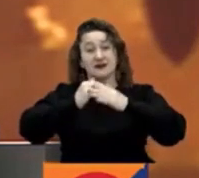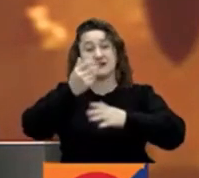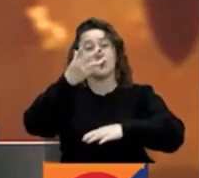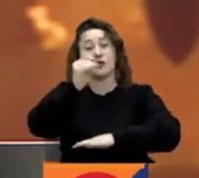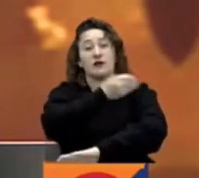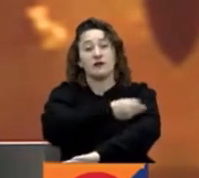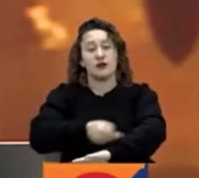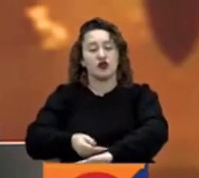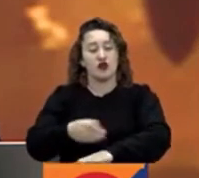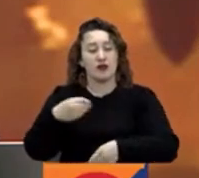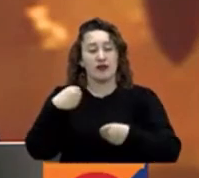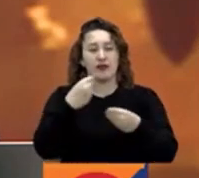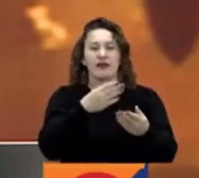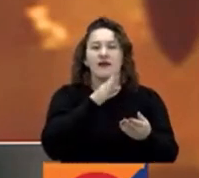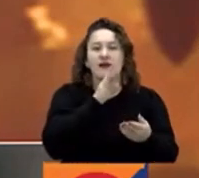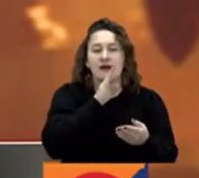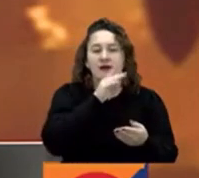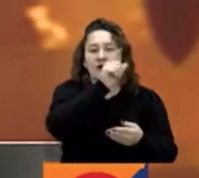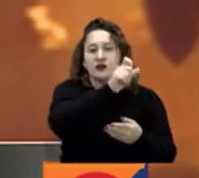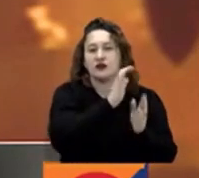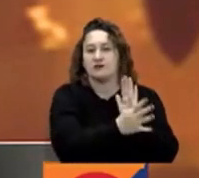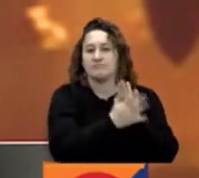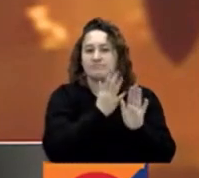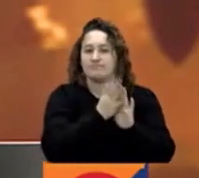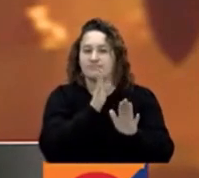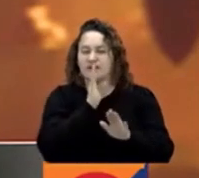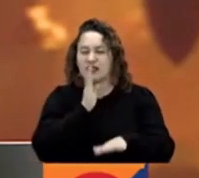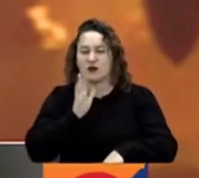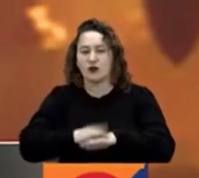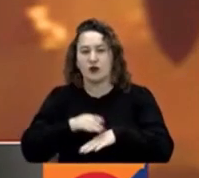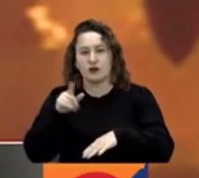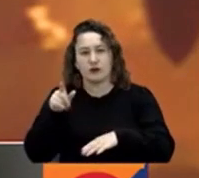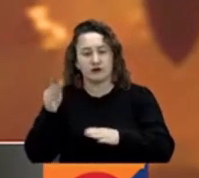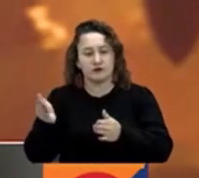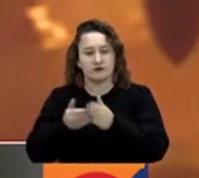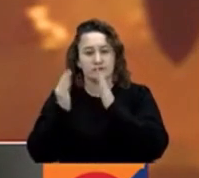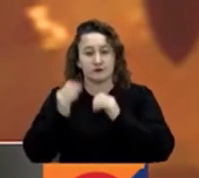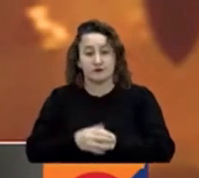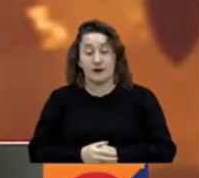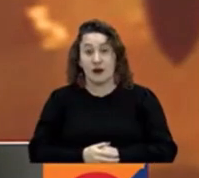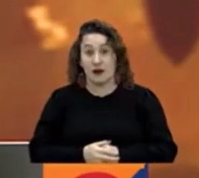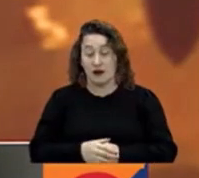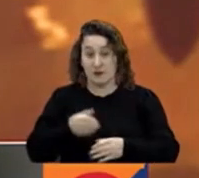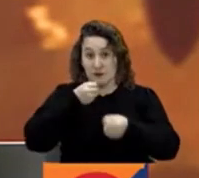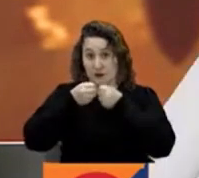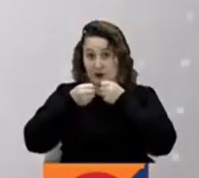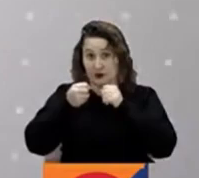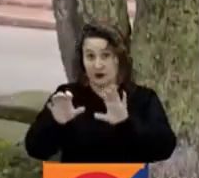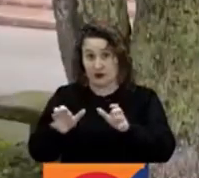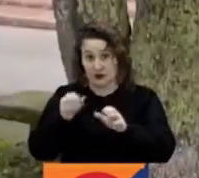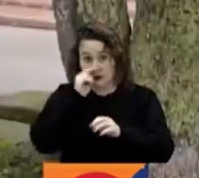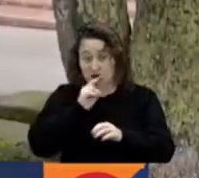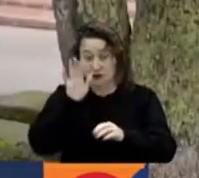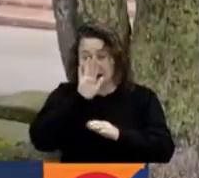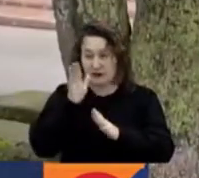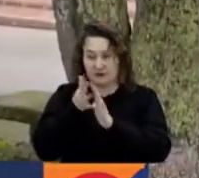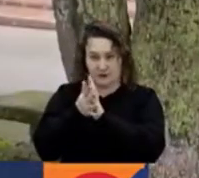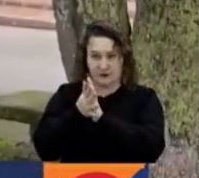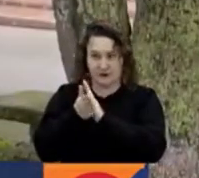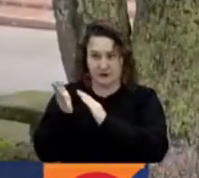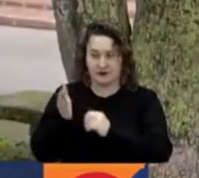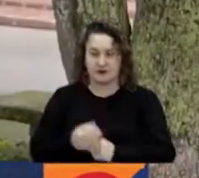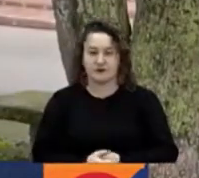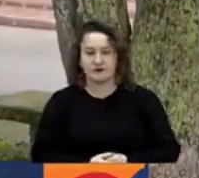pesos por información de los responsables del ataque. Juan Camilo Charrupi, periodista de la Radio Nacional, tiene los detalles. Ante